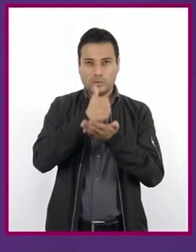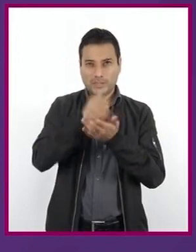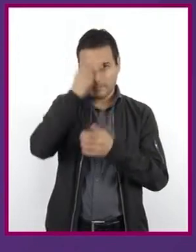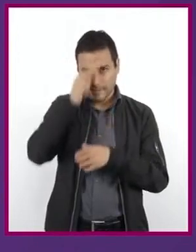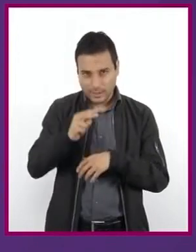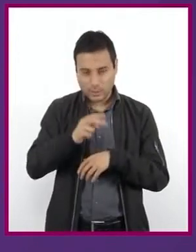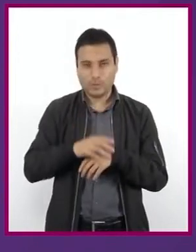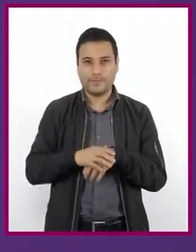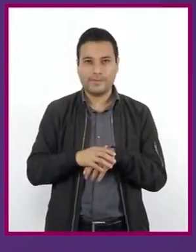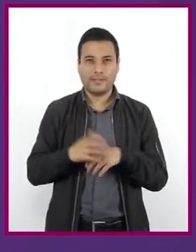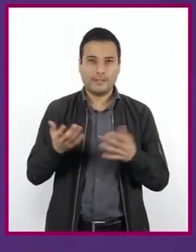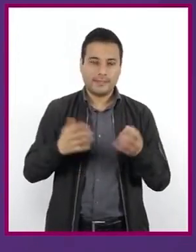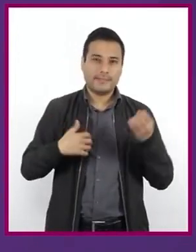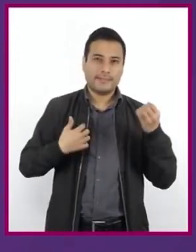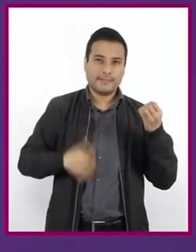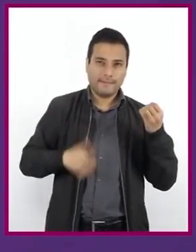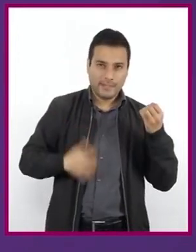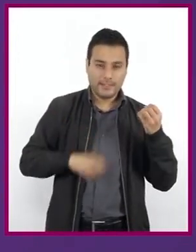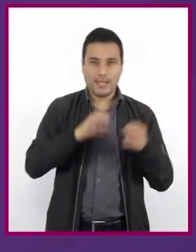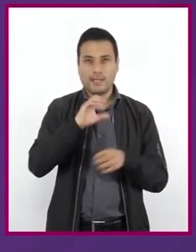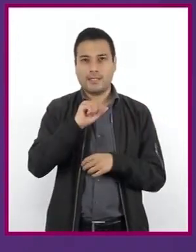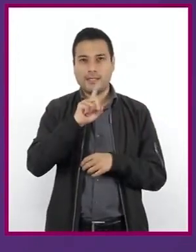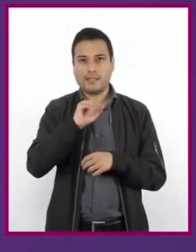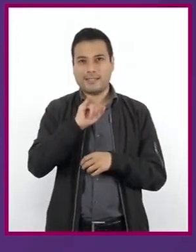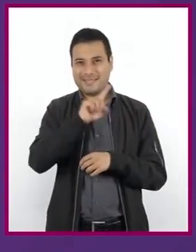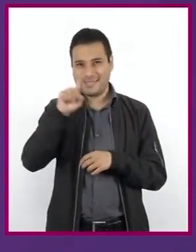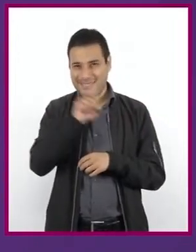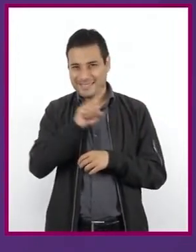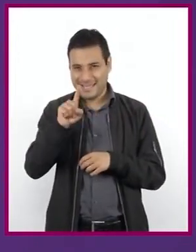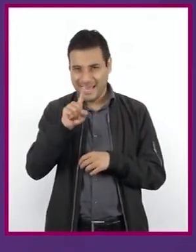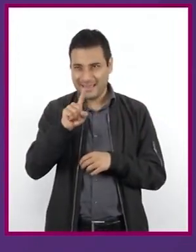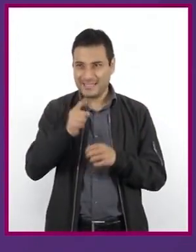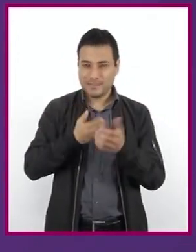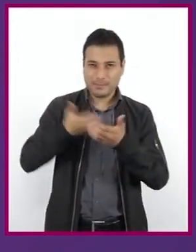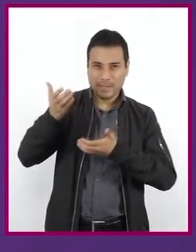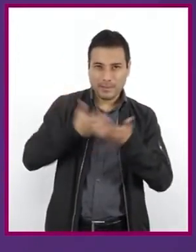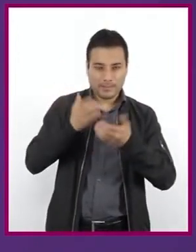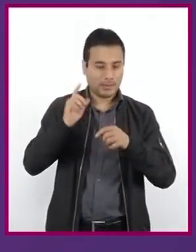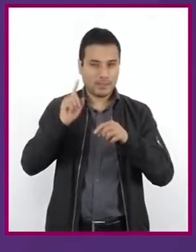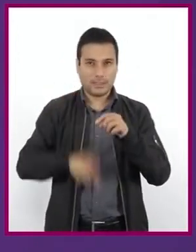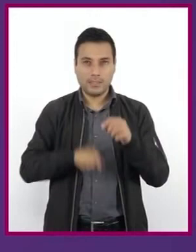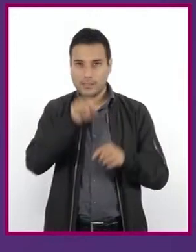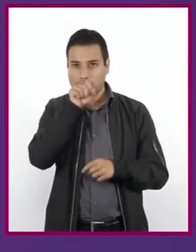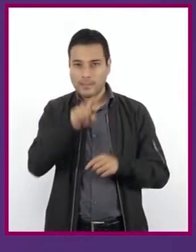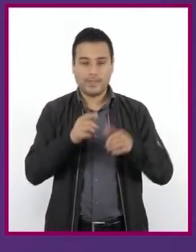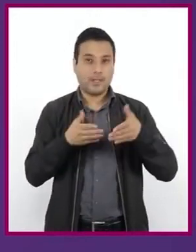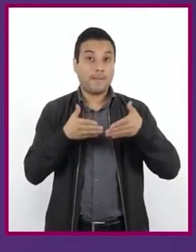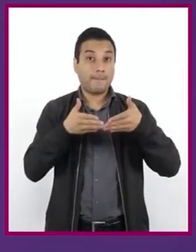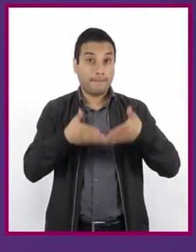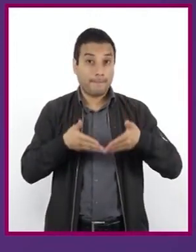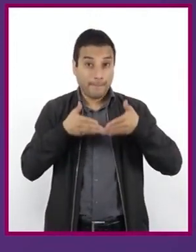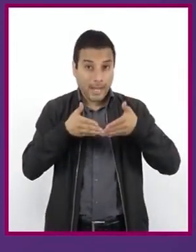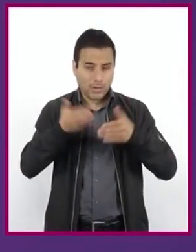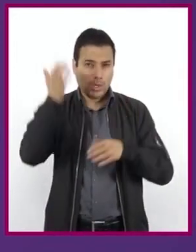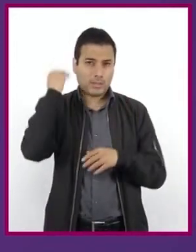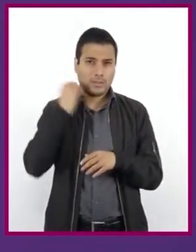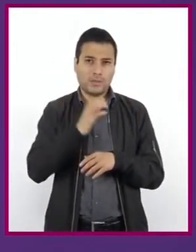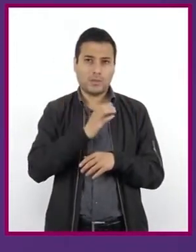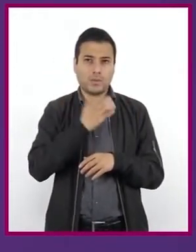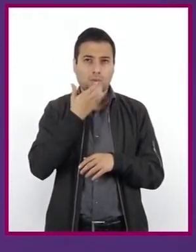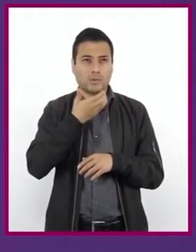Cádiz. Otro golpe a este organismo fue la supresión del sistema de flotas, barcos que viajaban en grupo hacia la